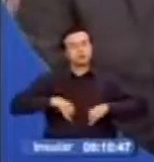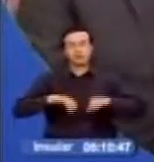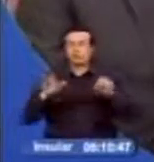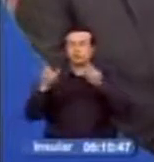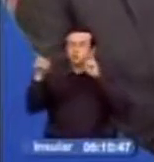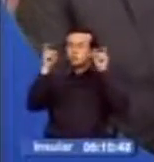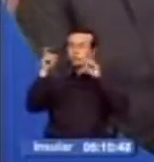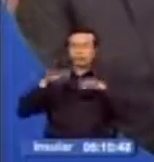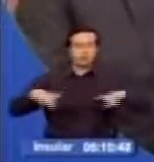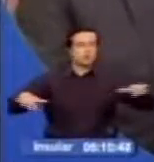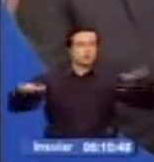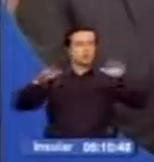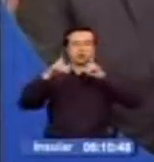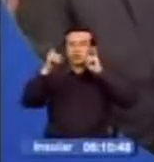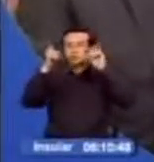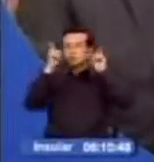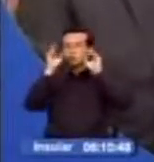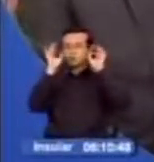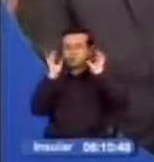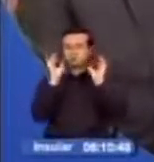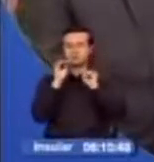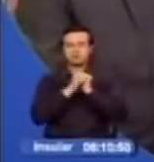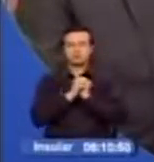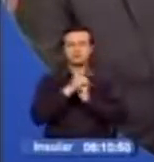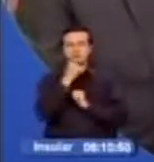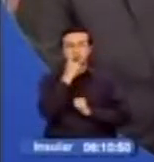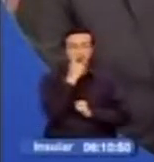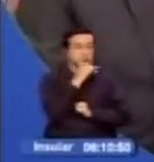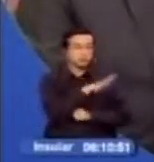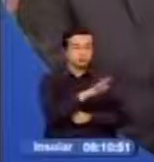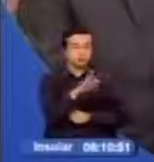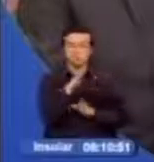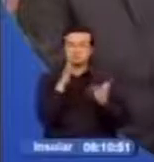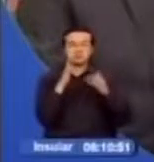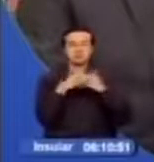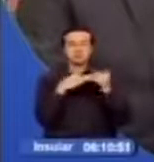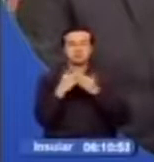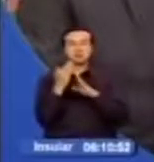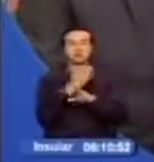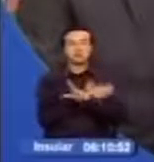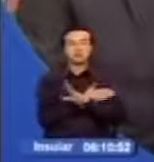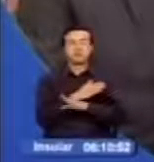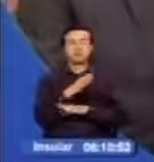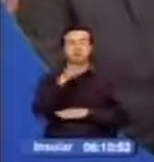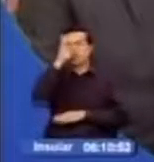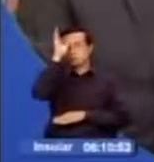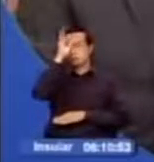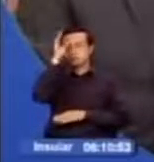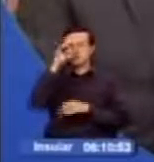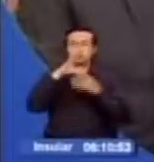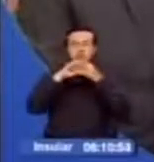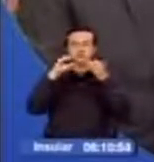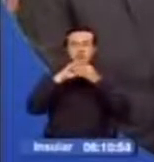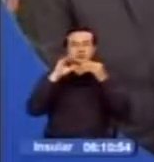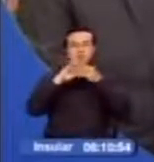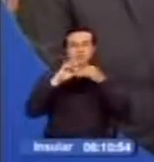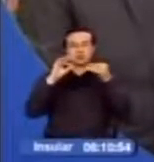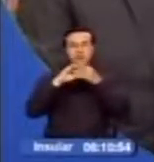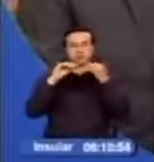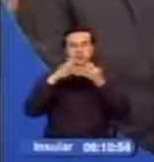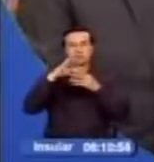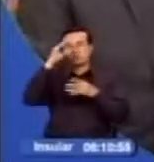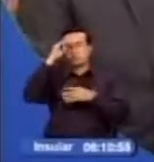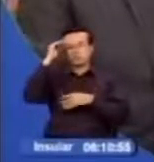todo, con prescindencia de los intereses de las partes. A nosotros nos enseñaban los jesuitas una frase muy interesante, o sea, aprender